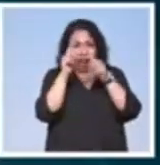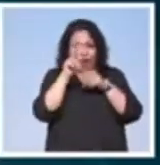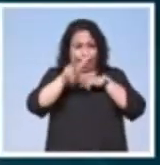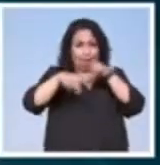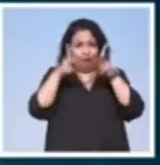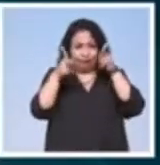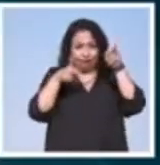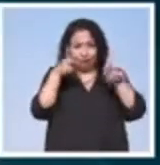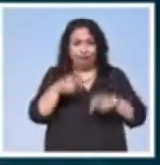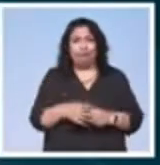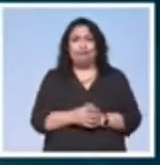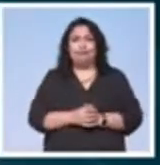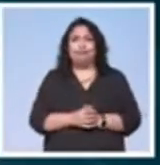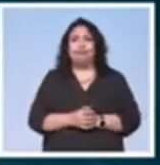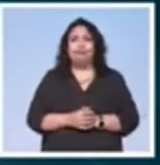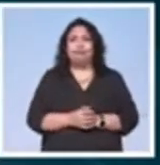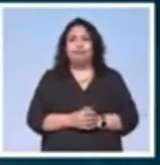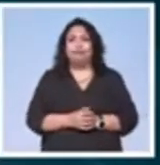visitarla.